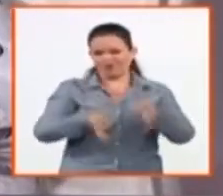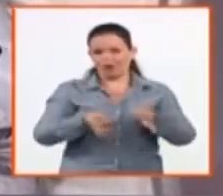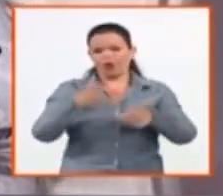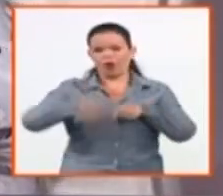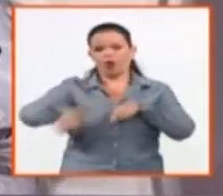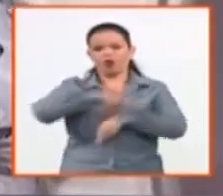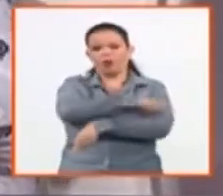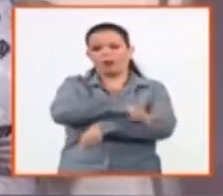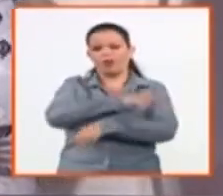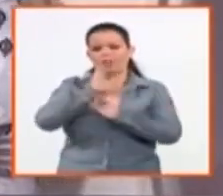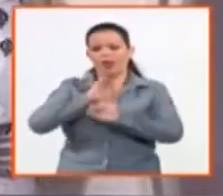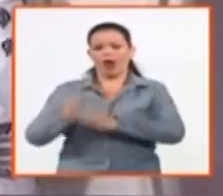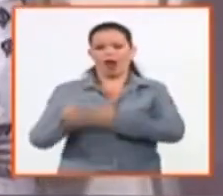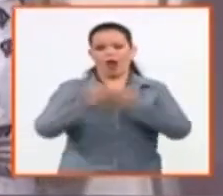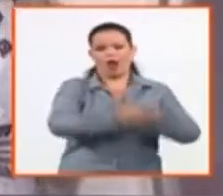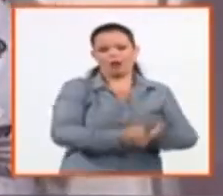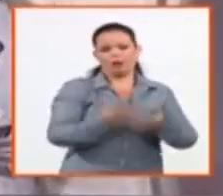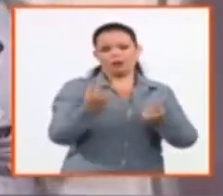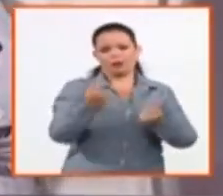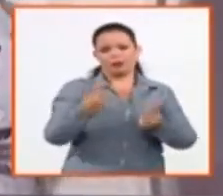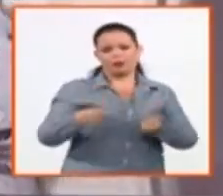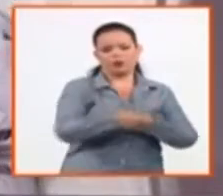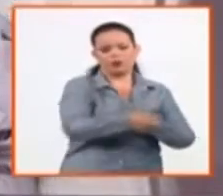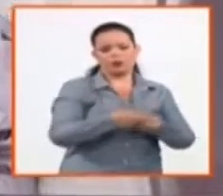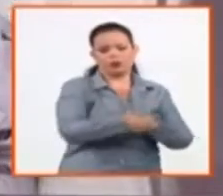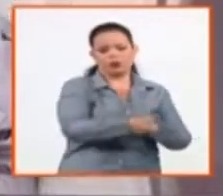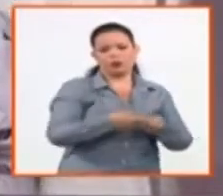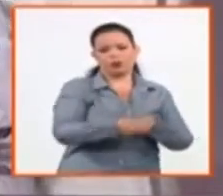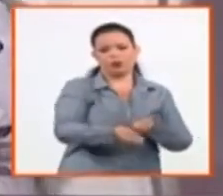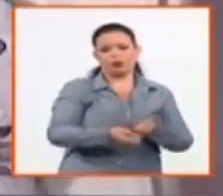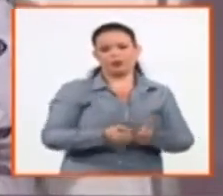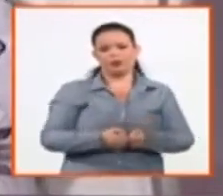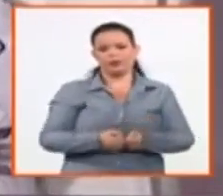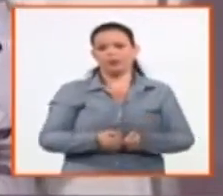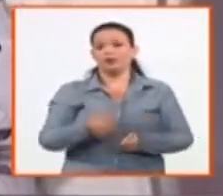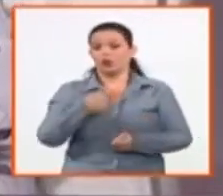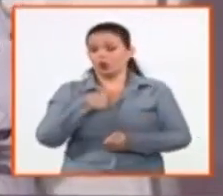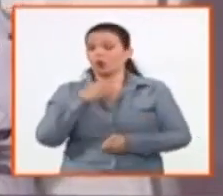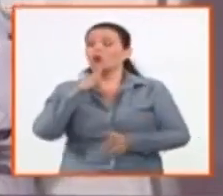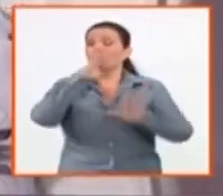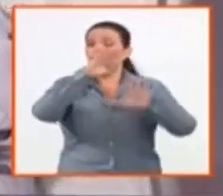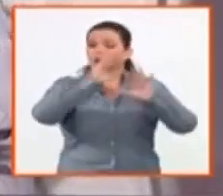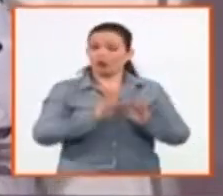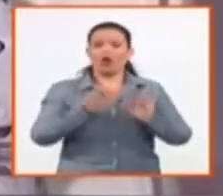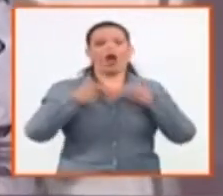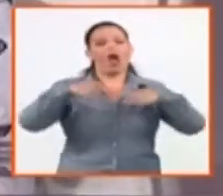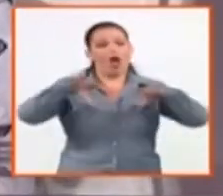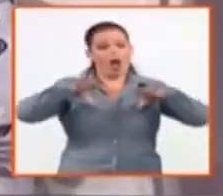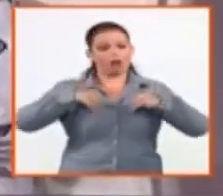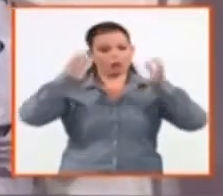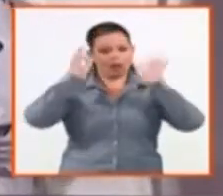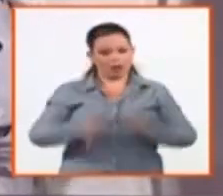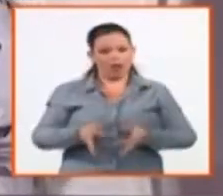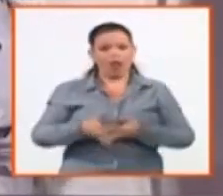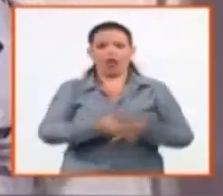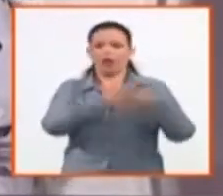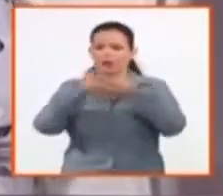que ha pasado, uh-huh, y siempre digo, Estados Unidos hizo mucho daño, 20 años de ocupación y de guerra, y creó